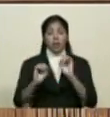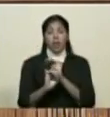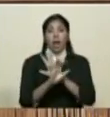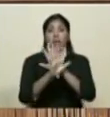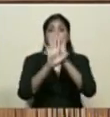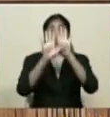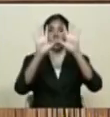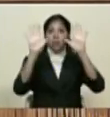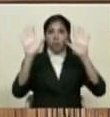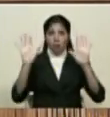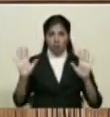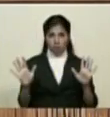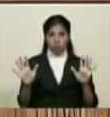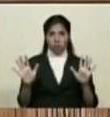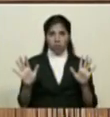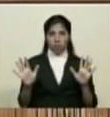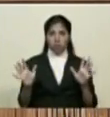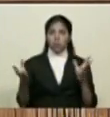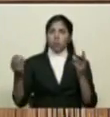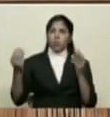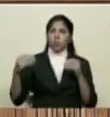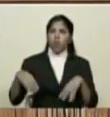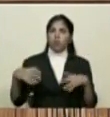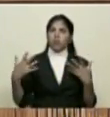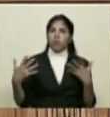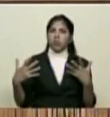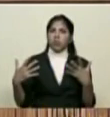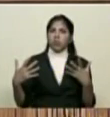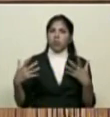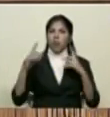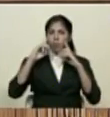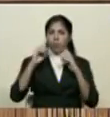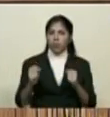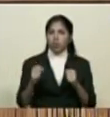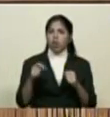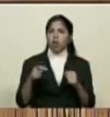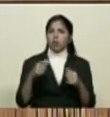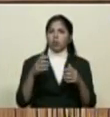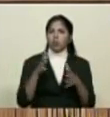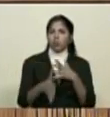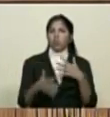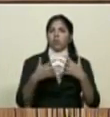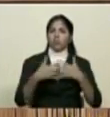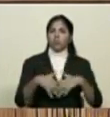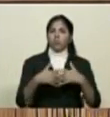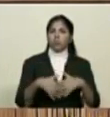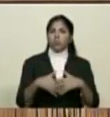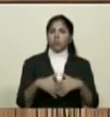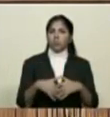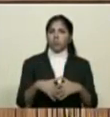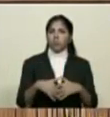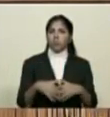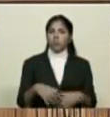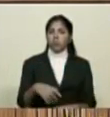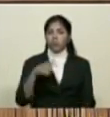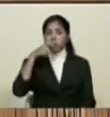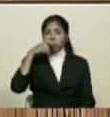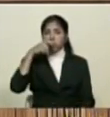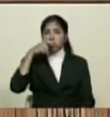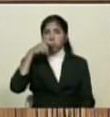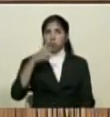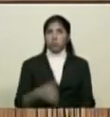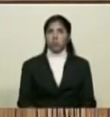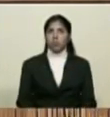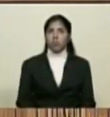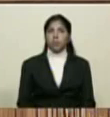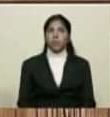transparente de acuerdo a los parámetros de las buenas prácticas empresariales bajo reglas de estricta supervisión. Es por ello